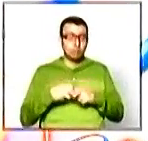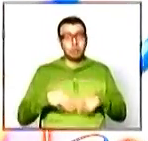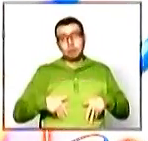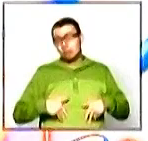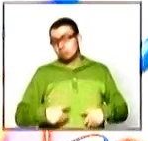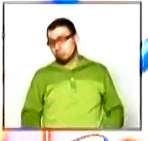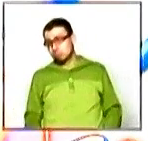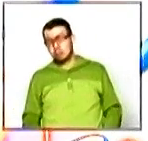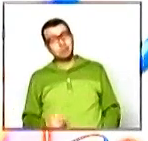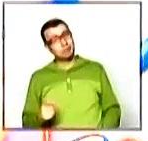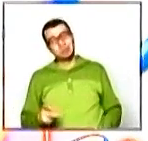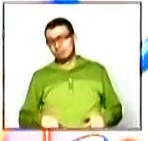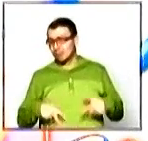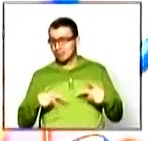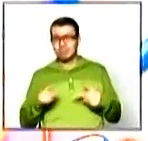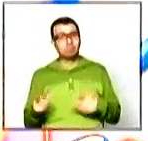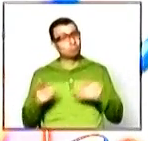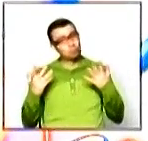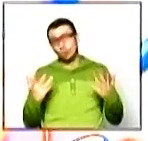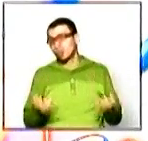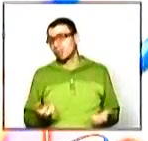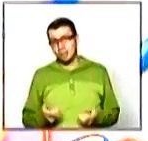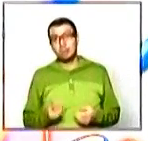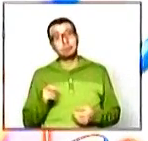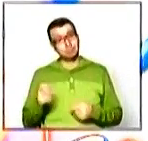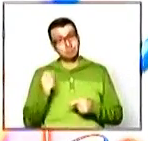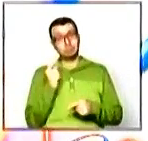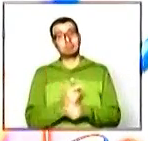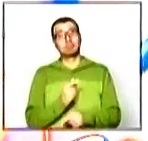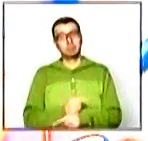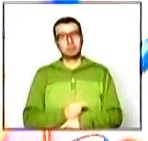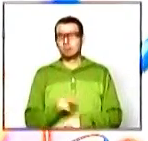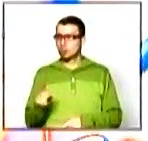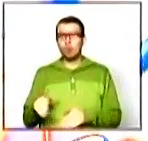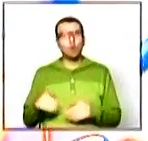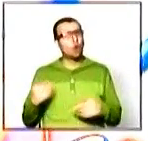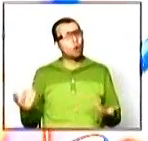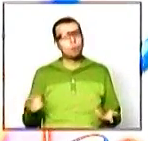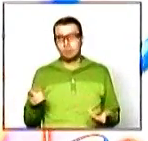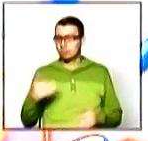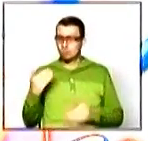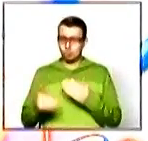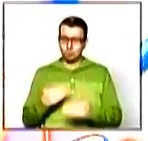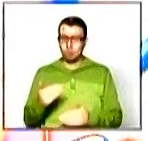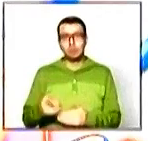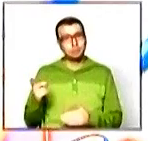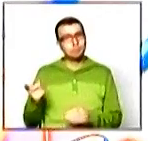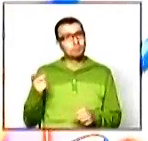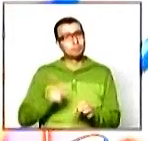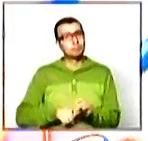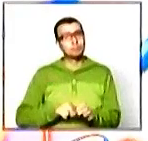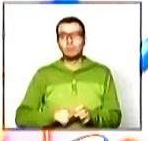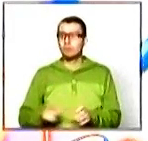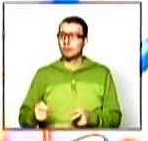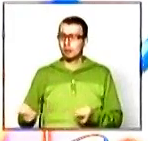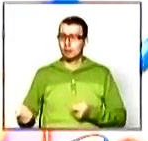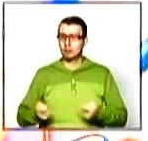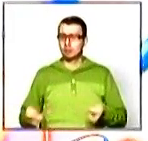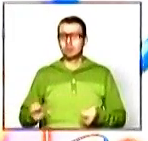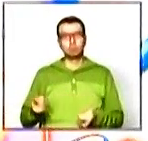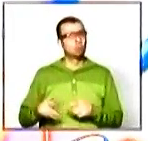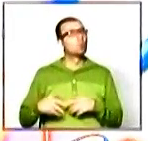de vivir. ¿Cómo entrar a iniciar un proceso complementario en la terapia con la terapia